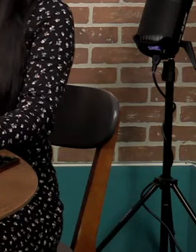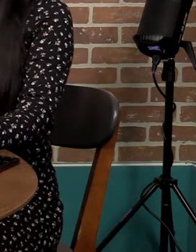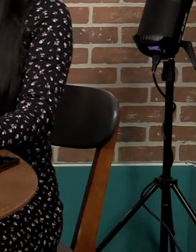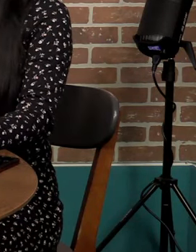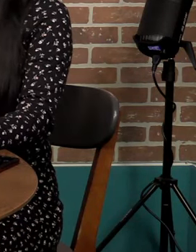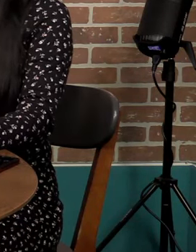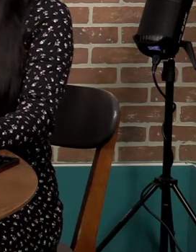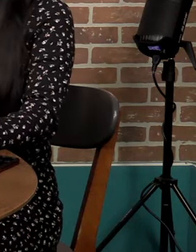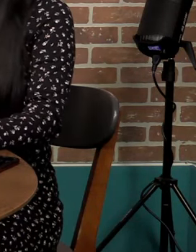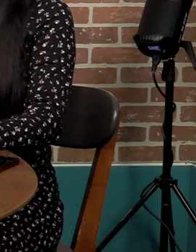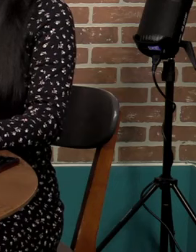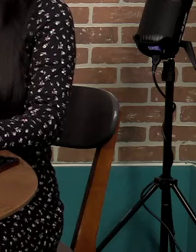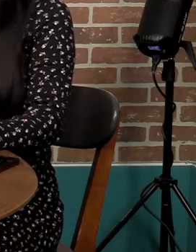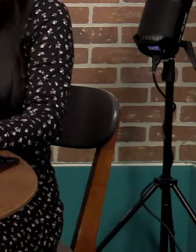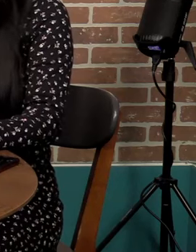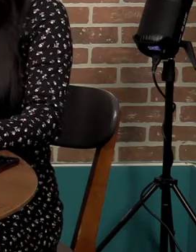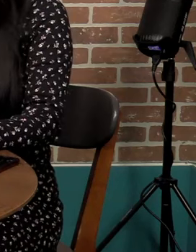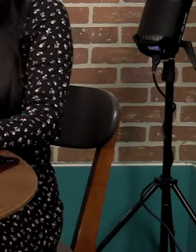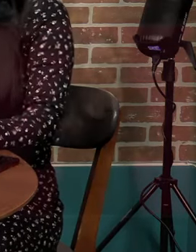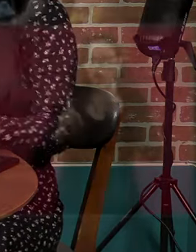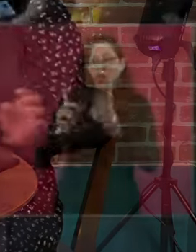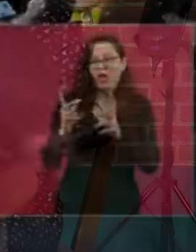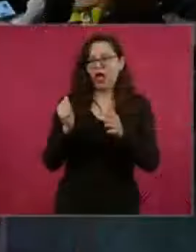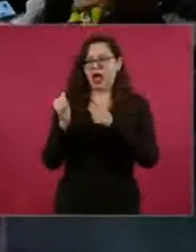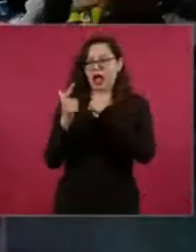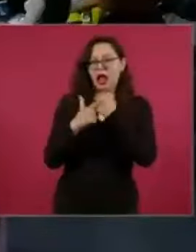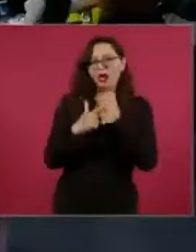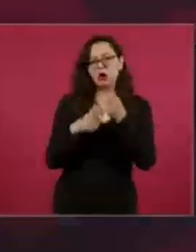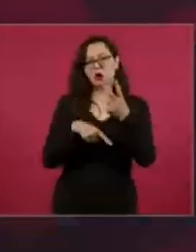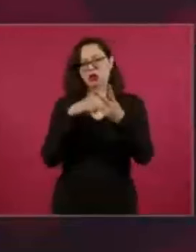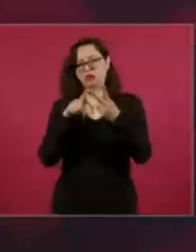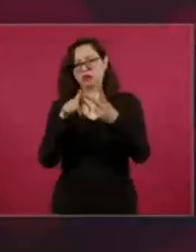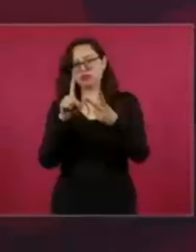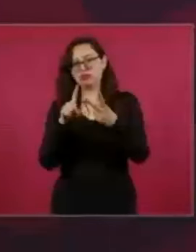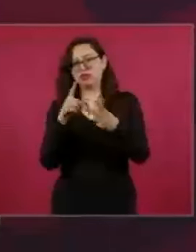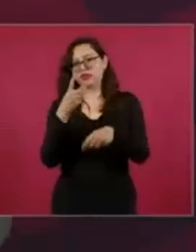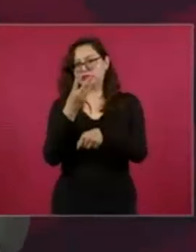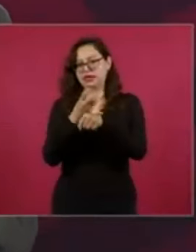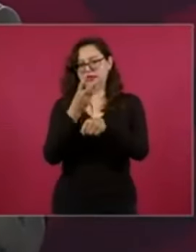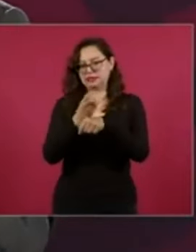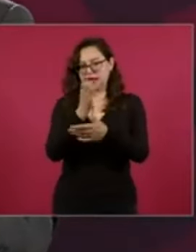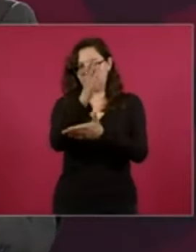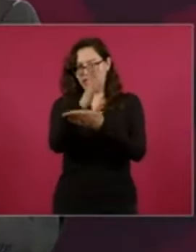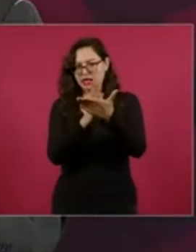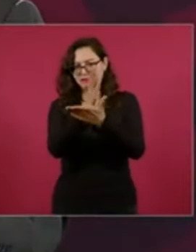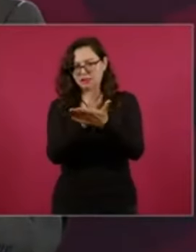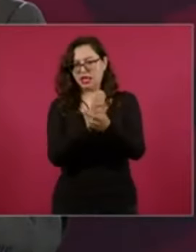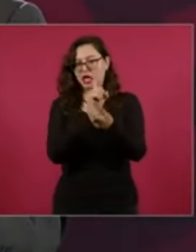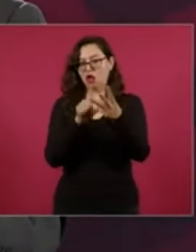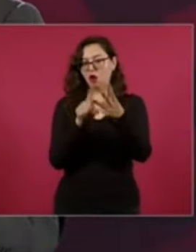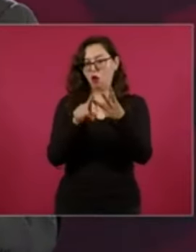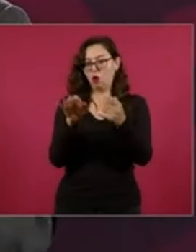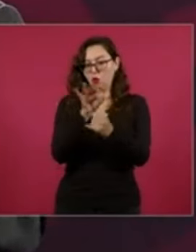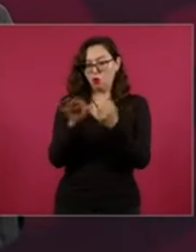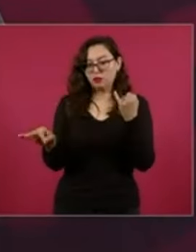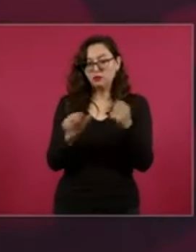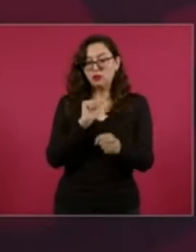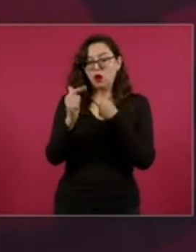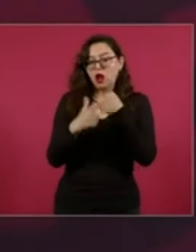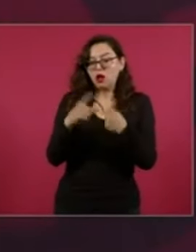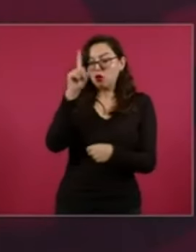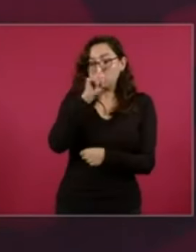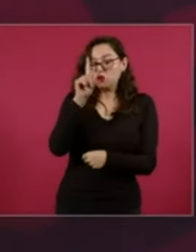matutina de ese miércoles 10 de julio no no m este nuestros